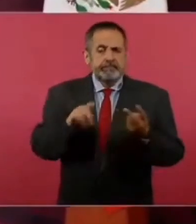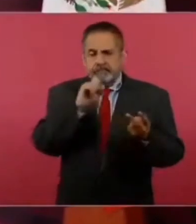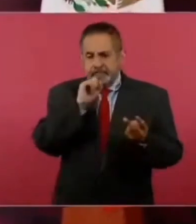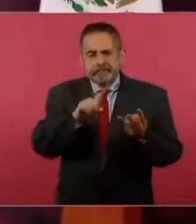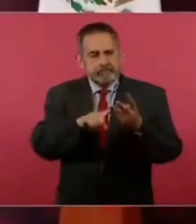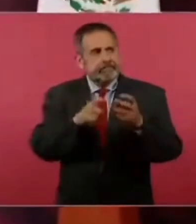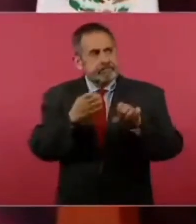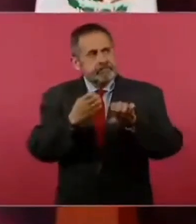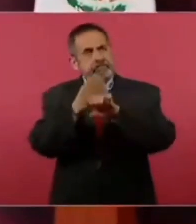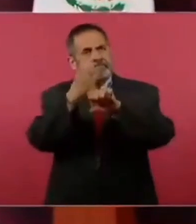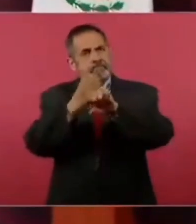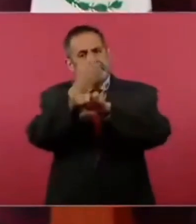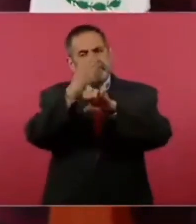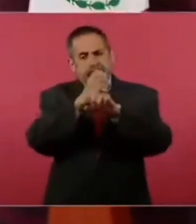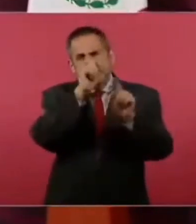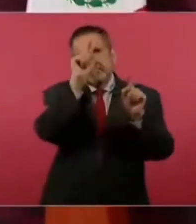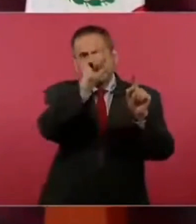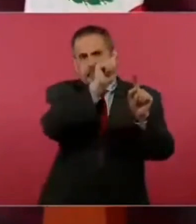estatales